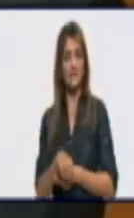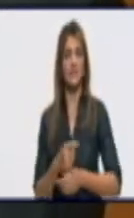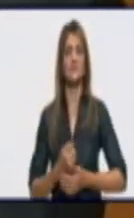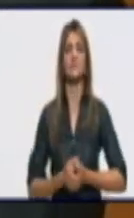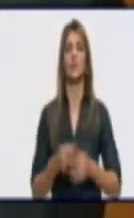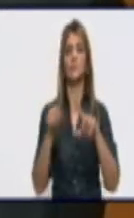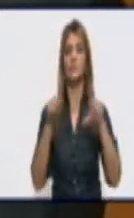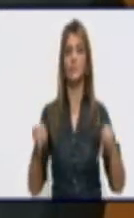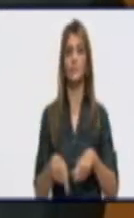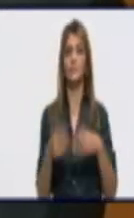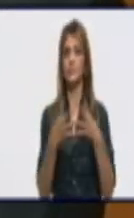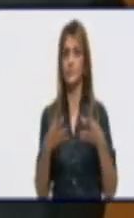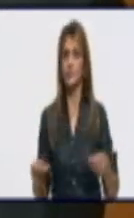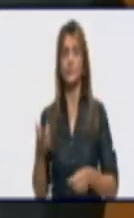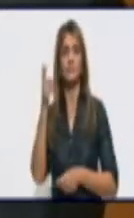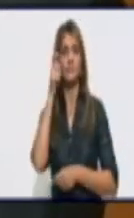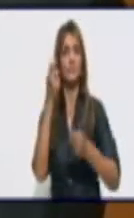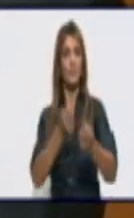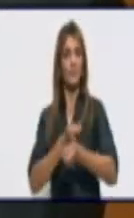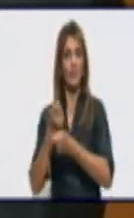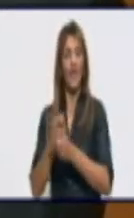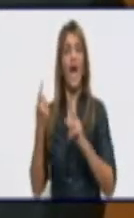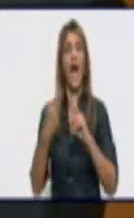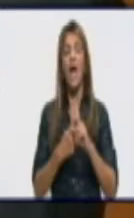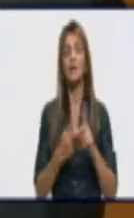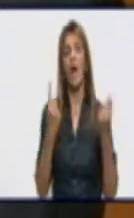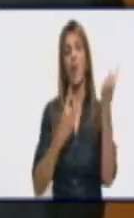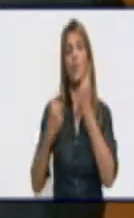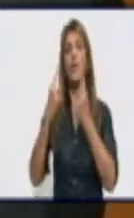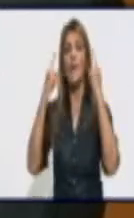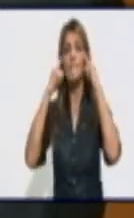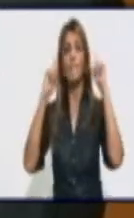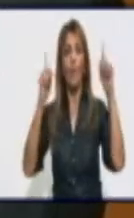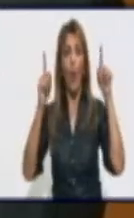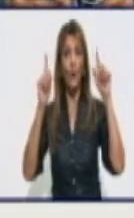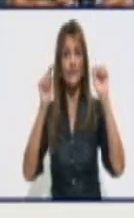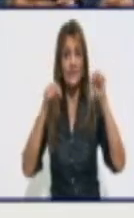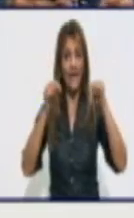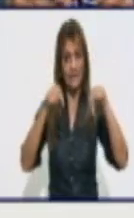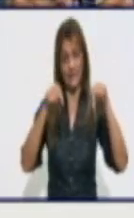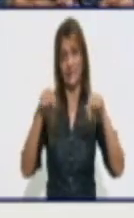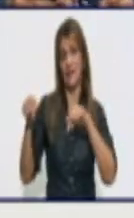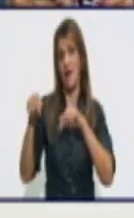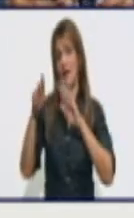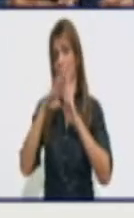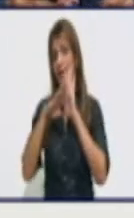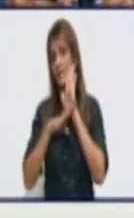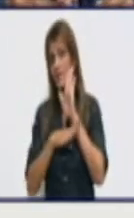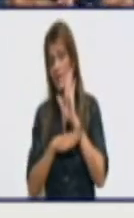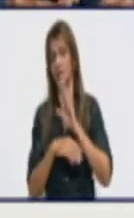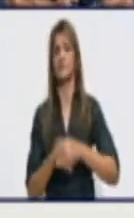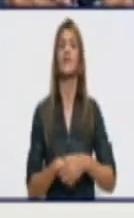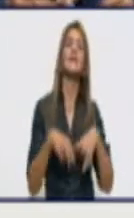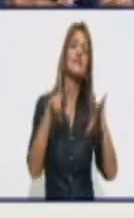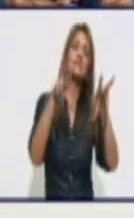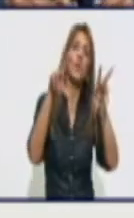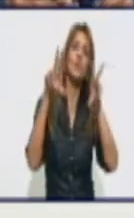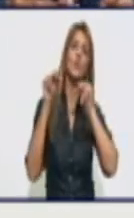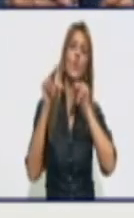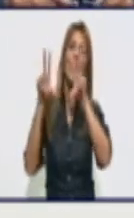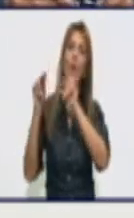esta actividad. Hay políticas de estas que son nuevas, que necesitan